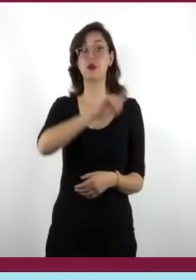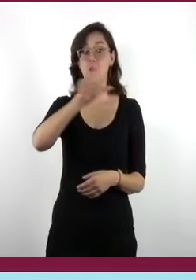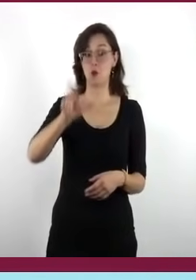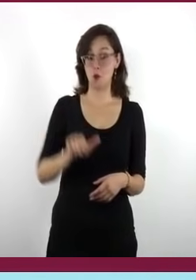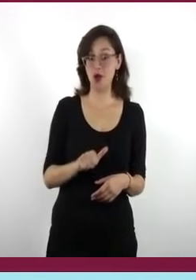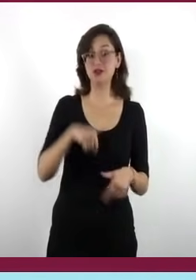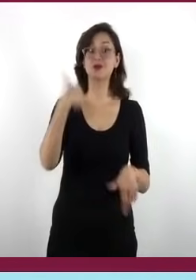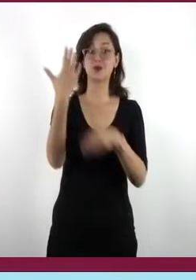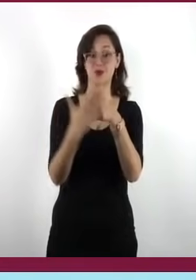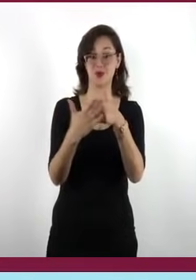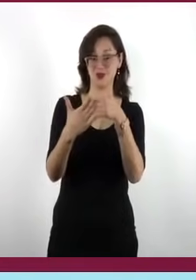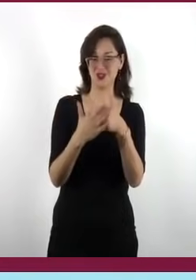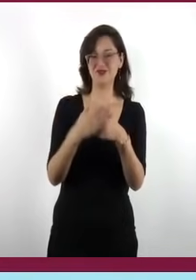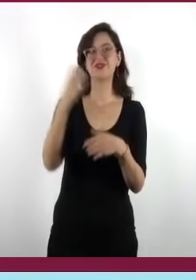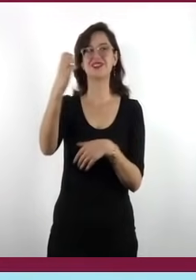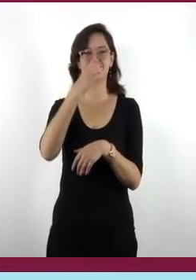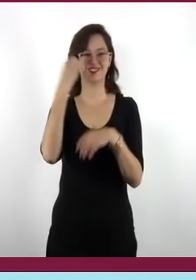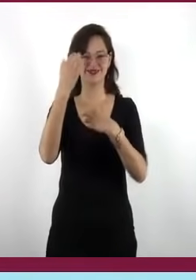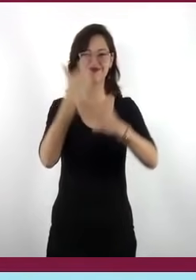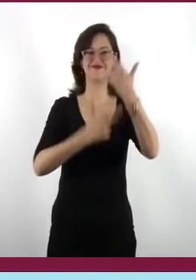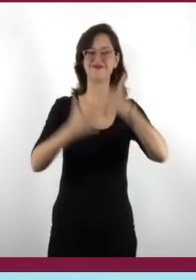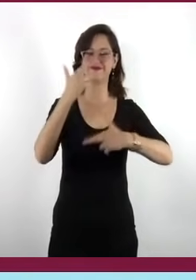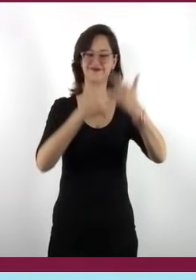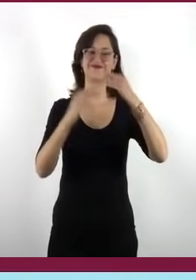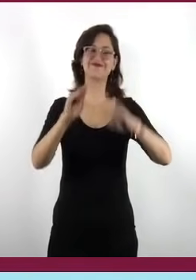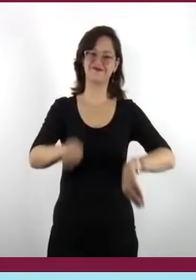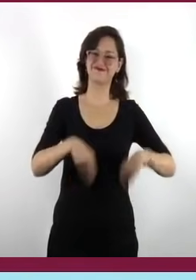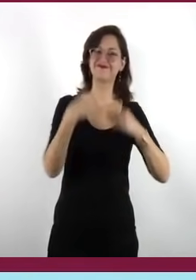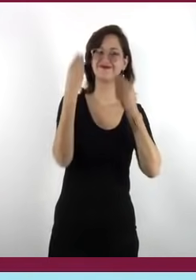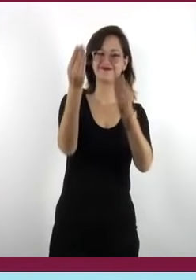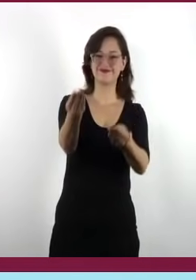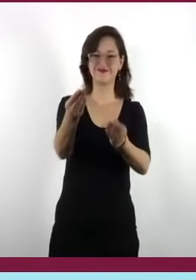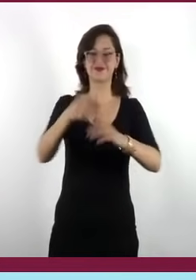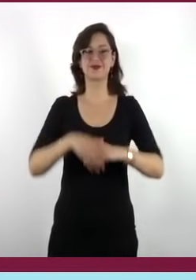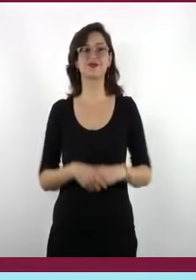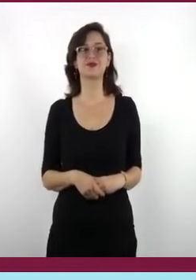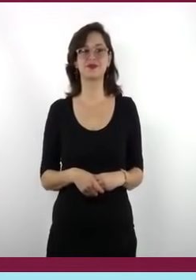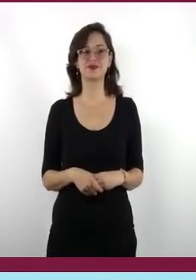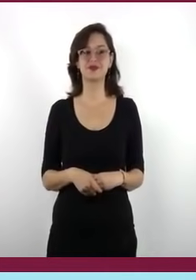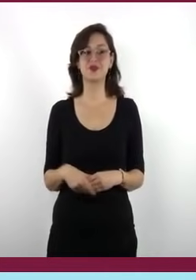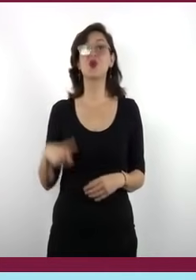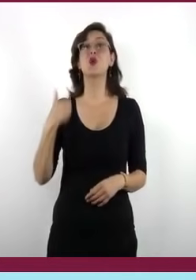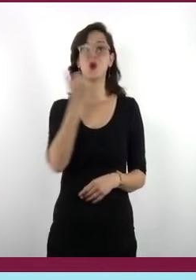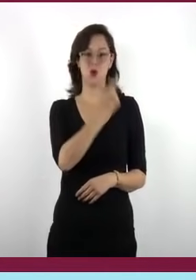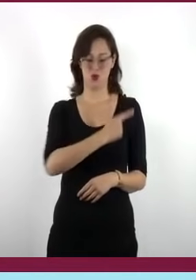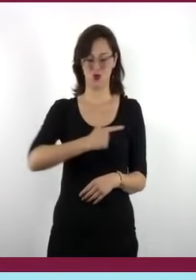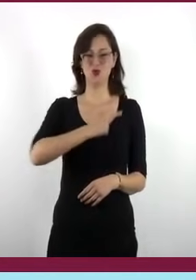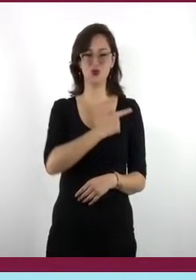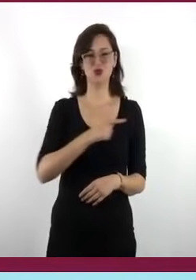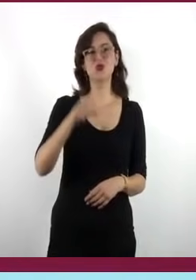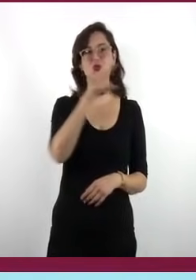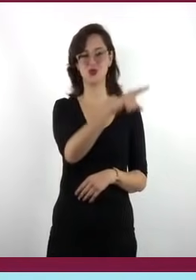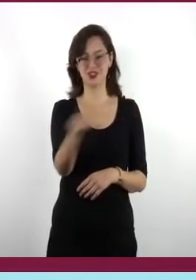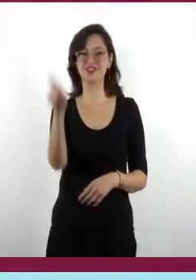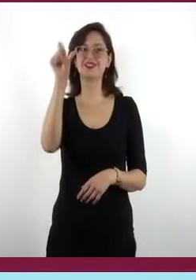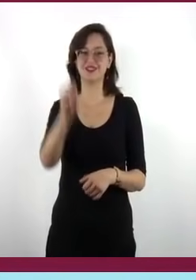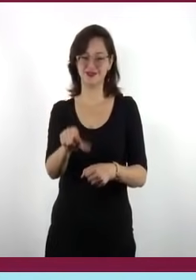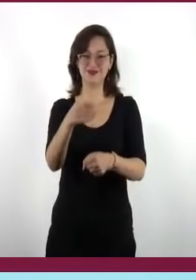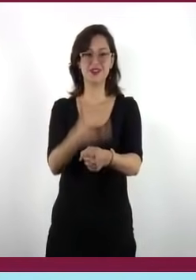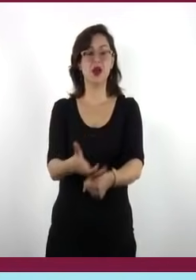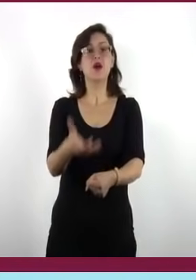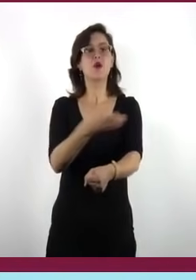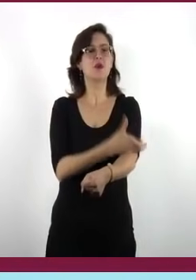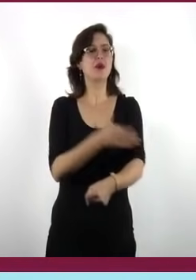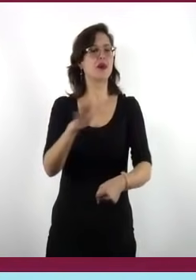manera podrán presentarla en la escuela cuando regresen a las aulas. Nos da mucho gusto que nos acompañen nuevamente porque